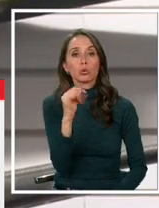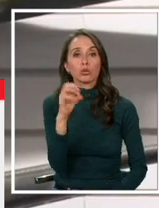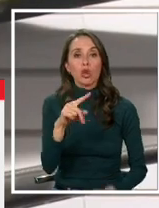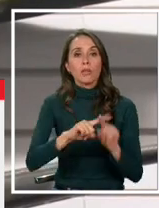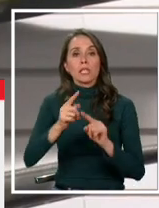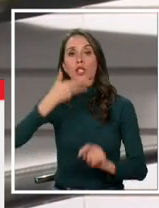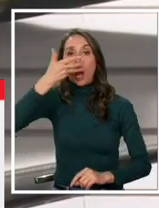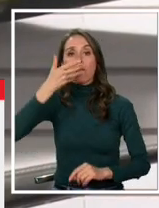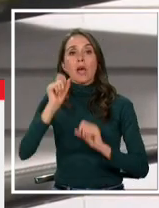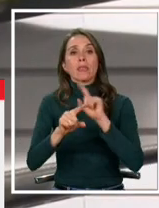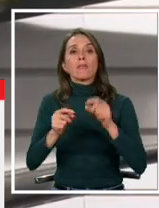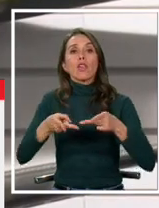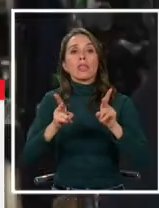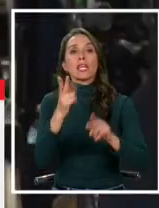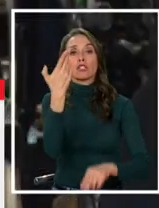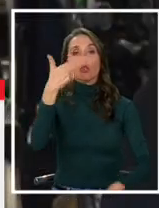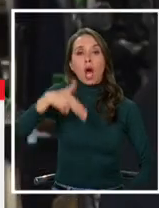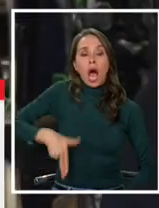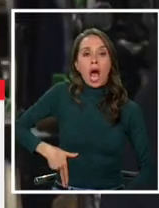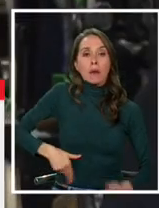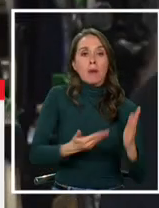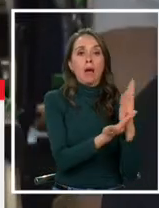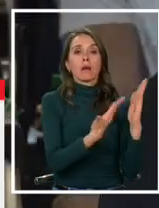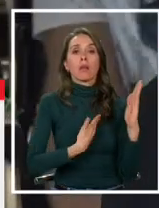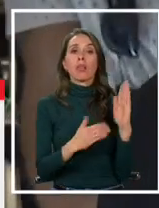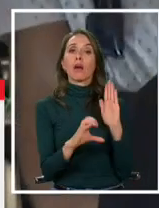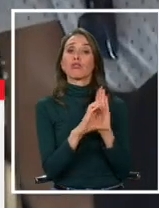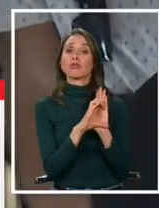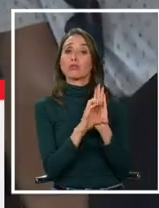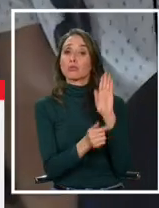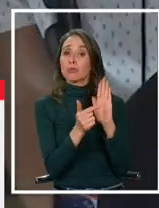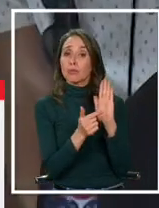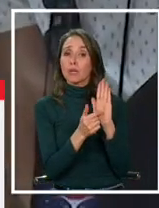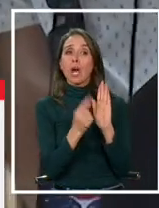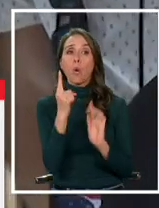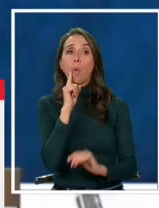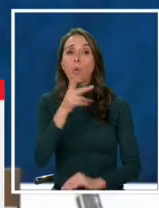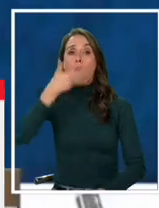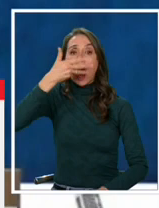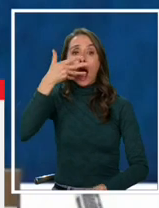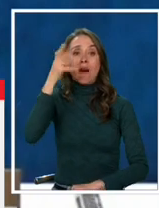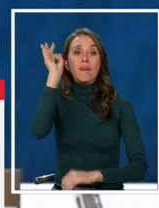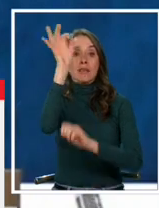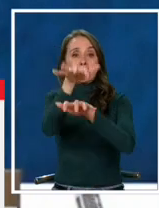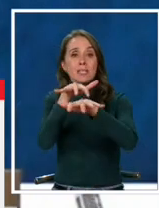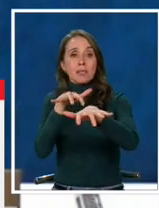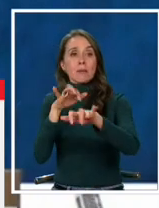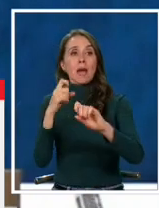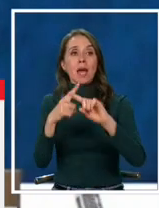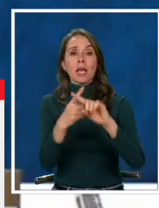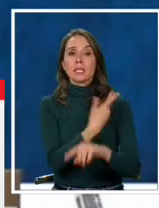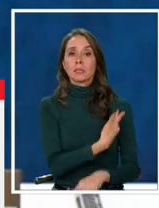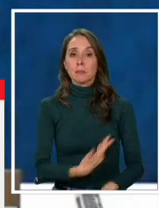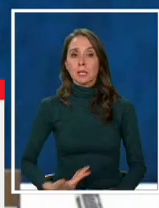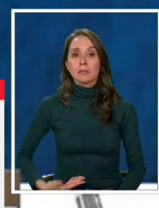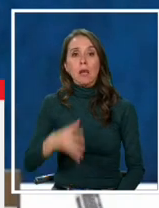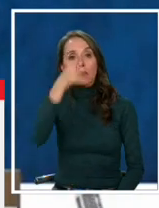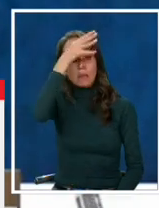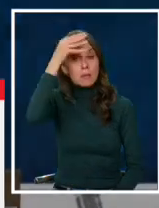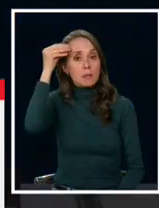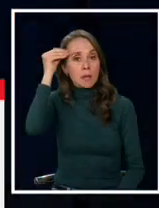defendieron el derecho a aportar armas que les entrega la Constitución uno de ellos precisamente el exmandatario